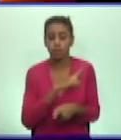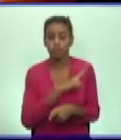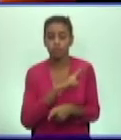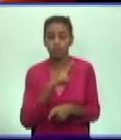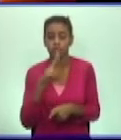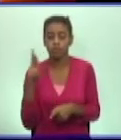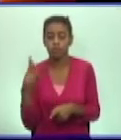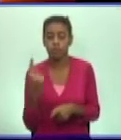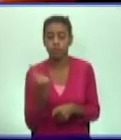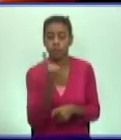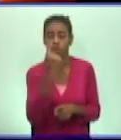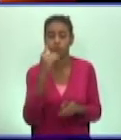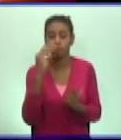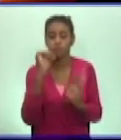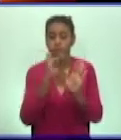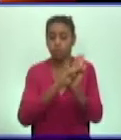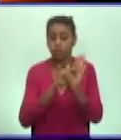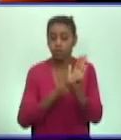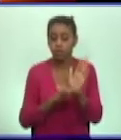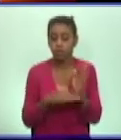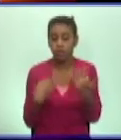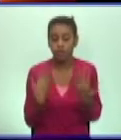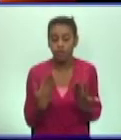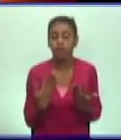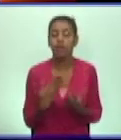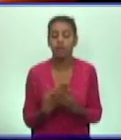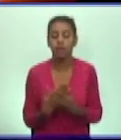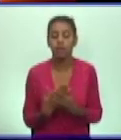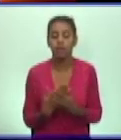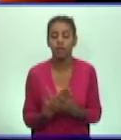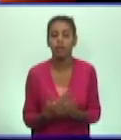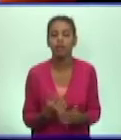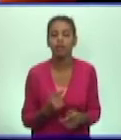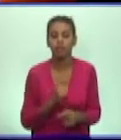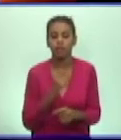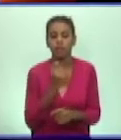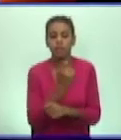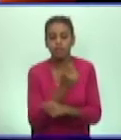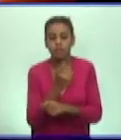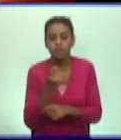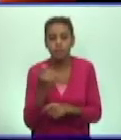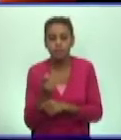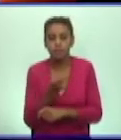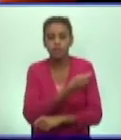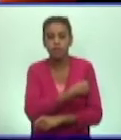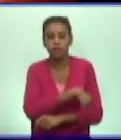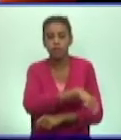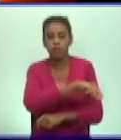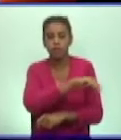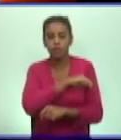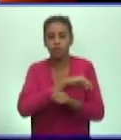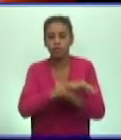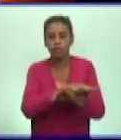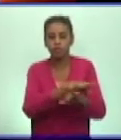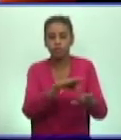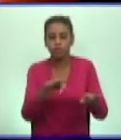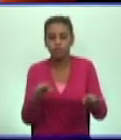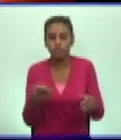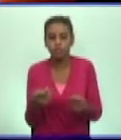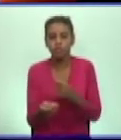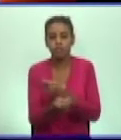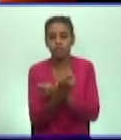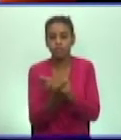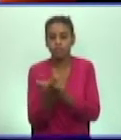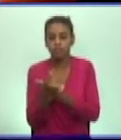adoptó una vez triunfada, fue precisamente, muchachos, alfabetizar al pueblo cubano, a enseñar a leer y escribir,